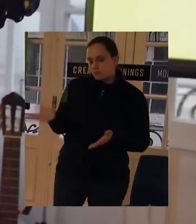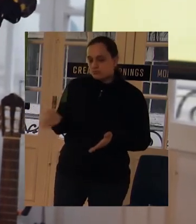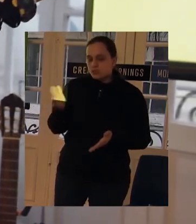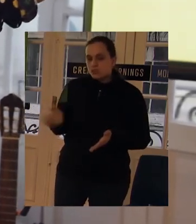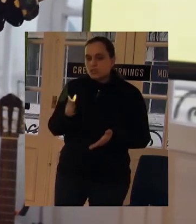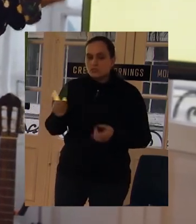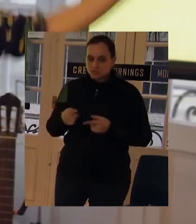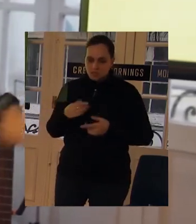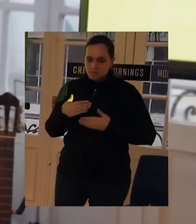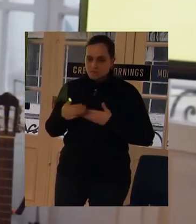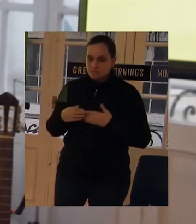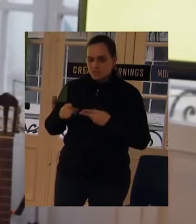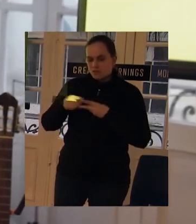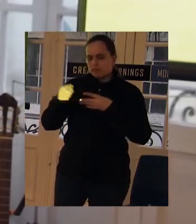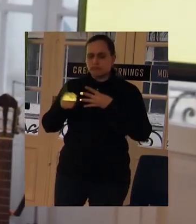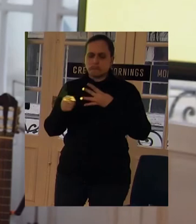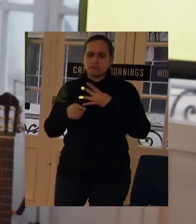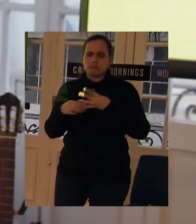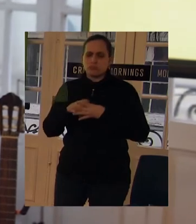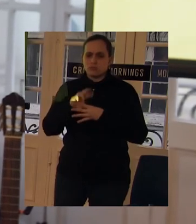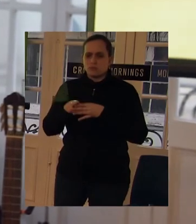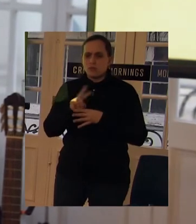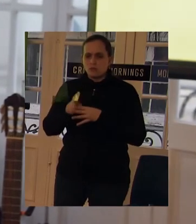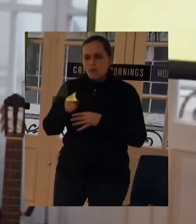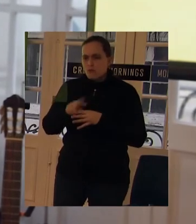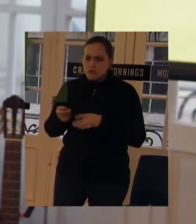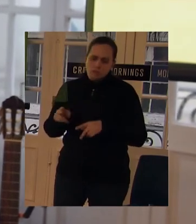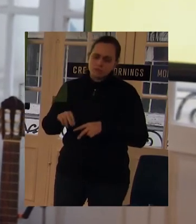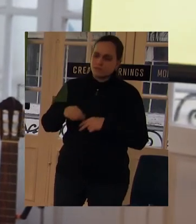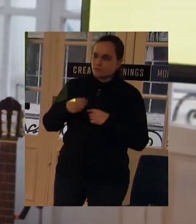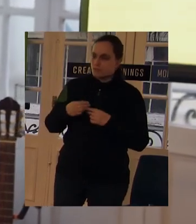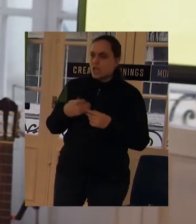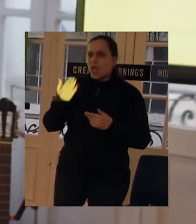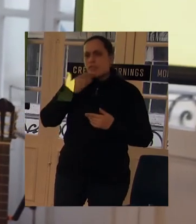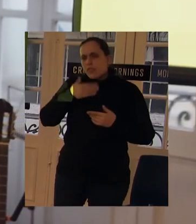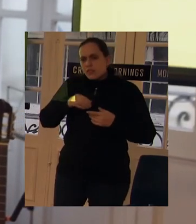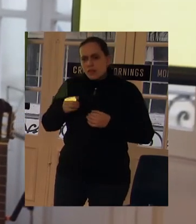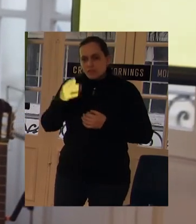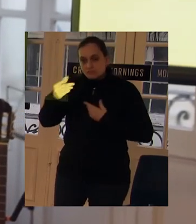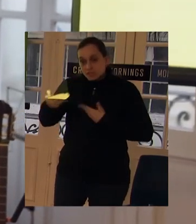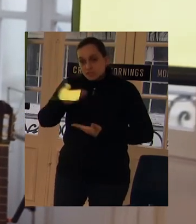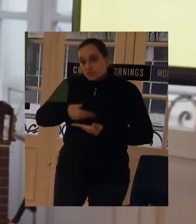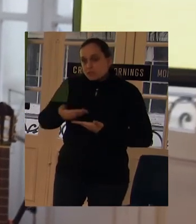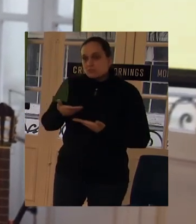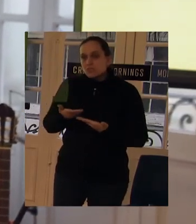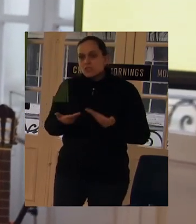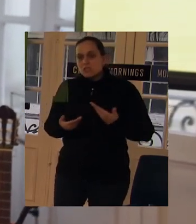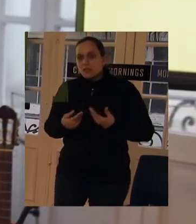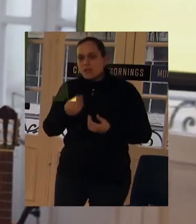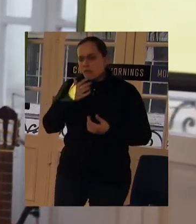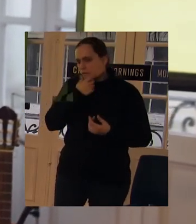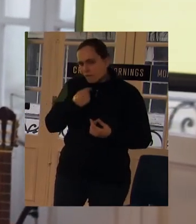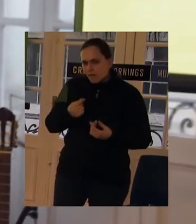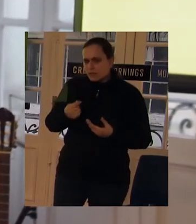desde el paso uno, ya le traté de entender su voz, es mucho más sencillo